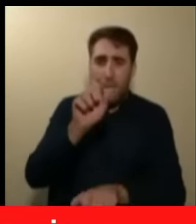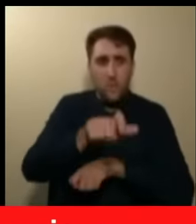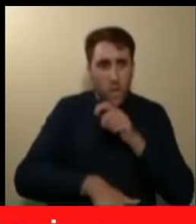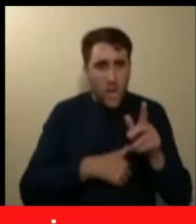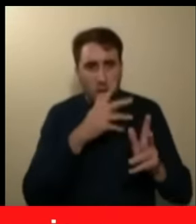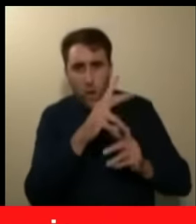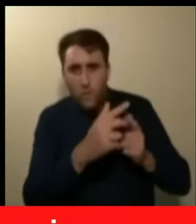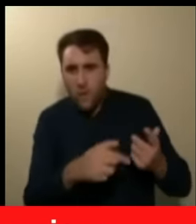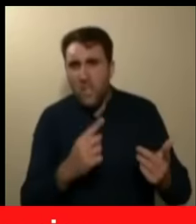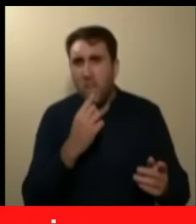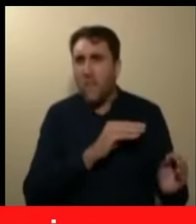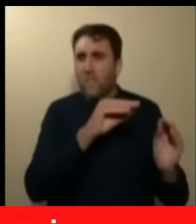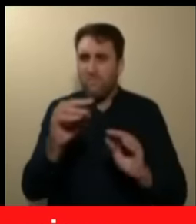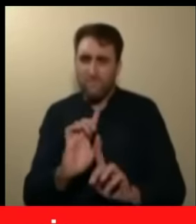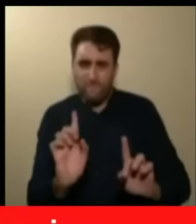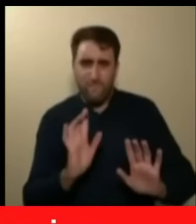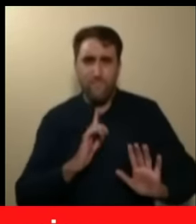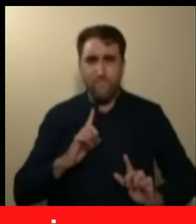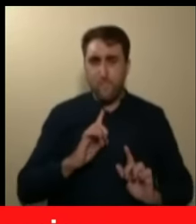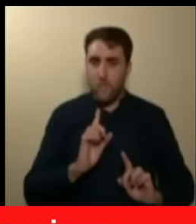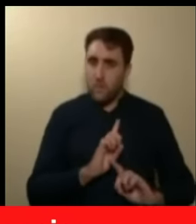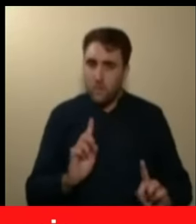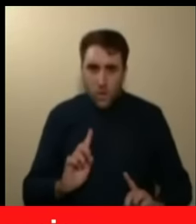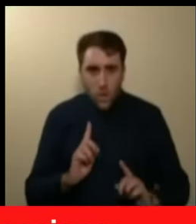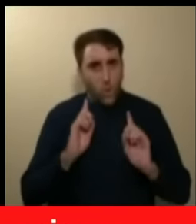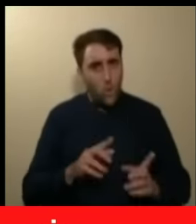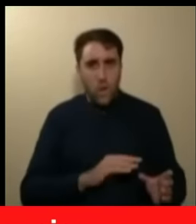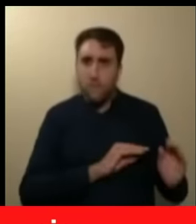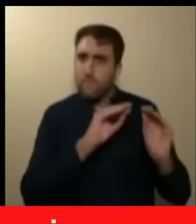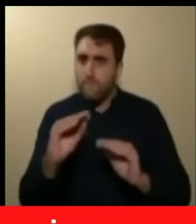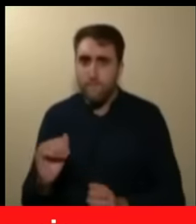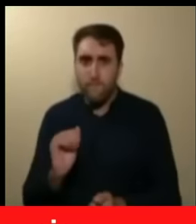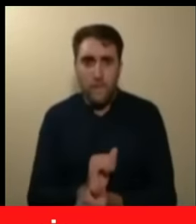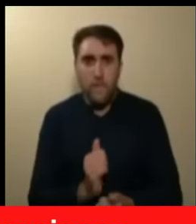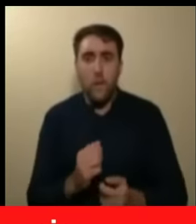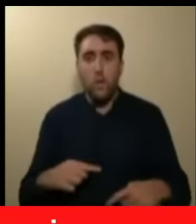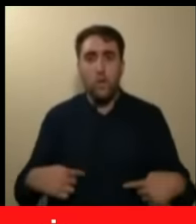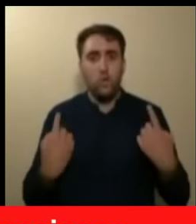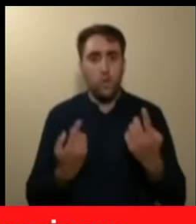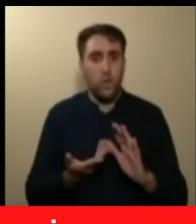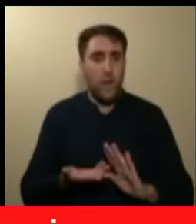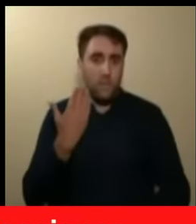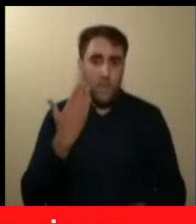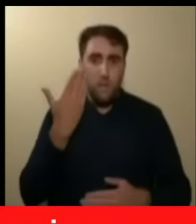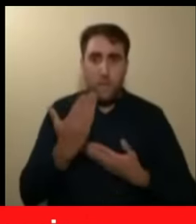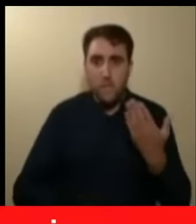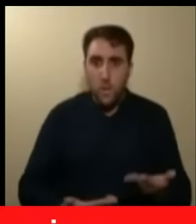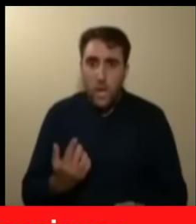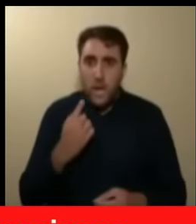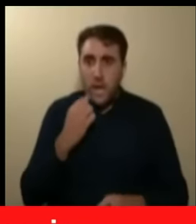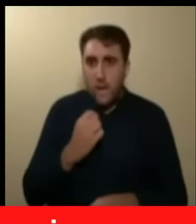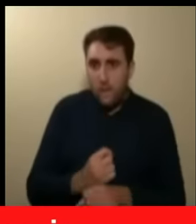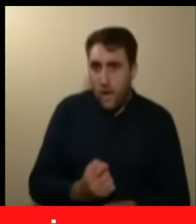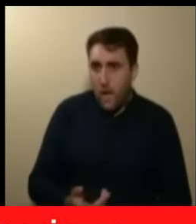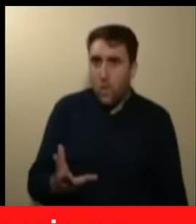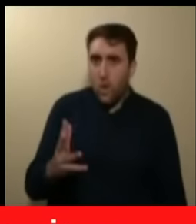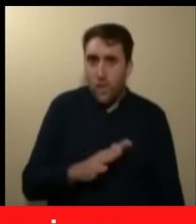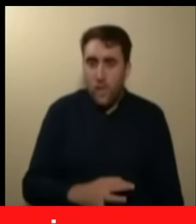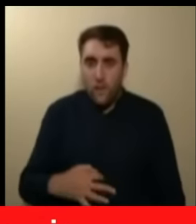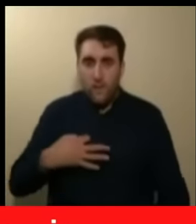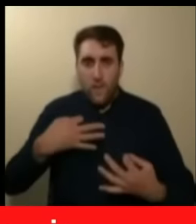de la cárcel. Nosotros, entre la sociedad, la inmensa mayoría de la sociedad honesta y el combate frontal